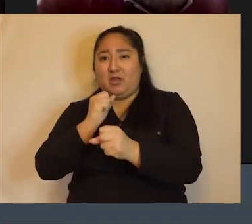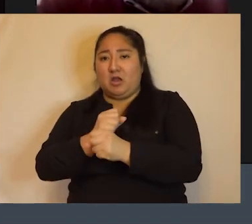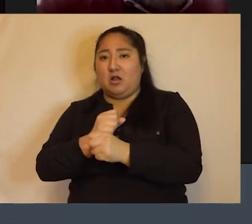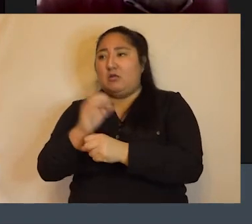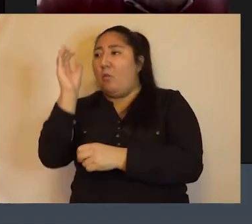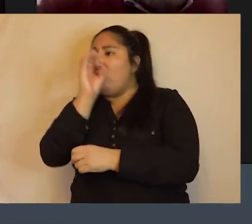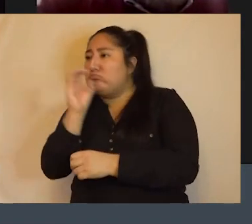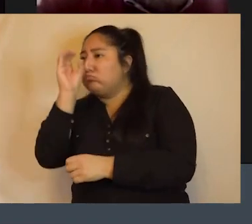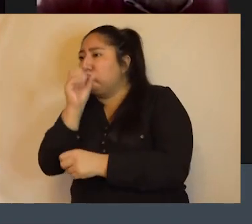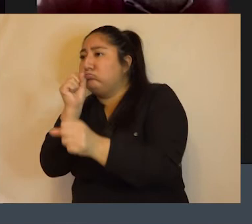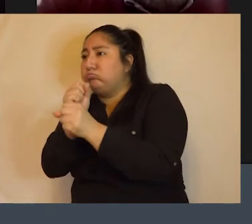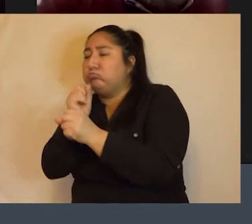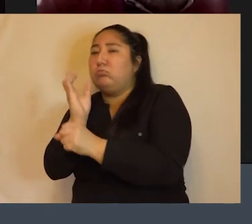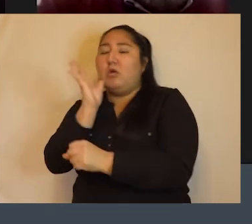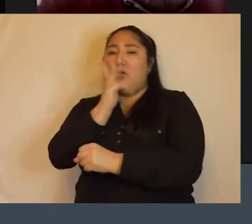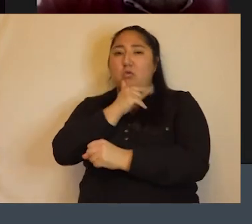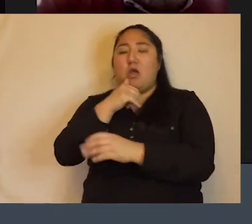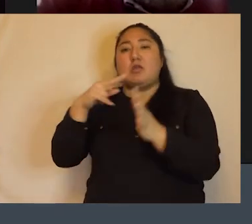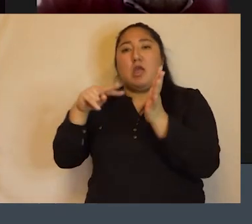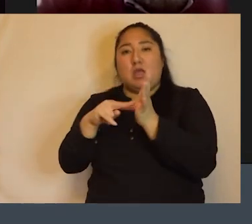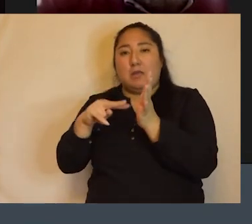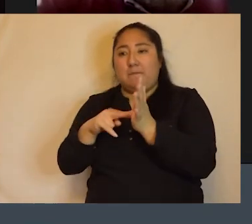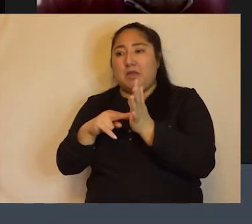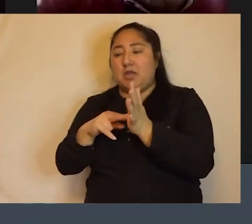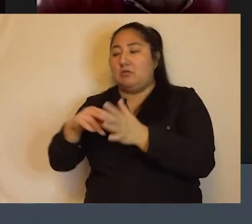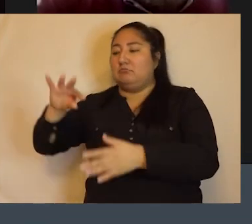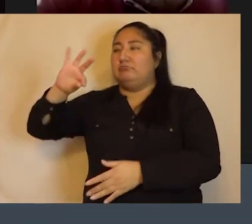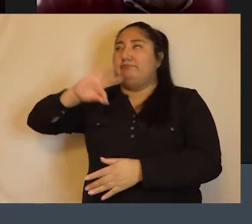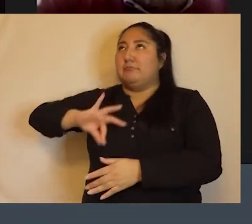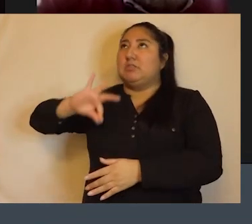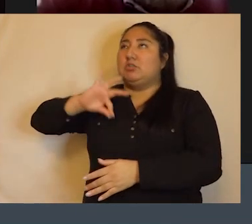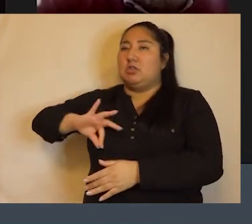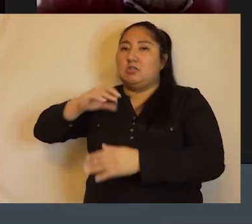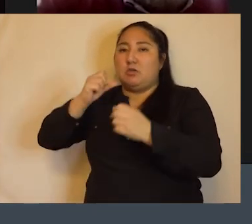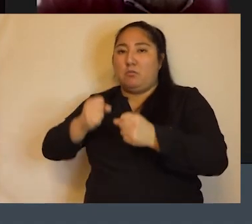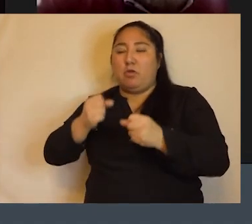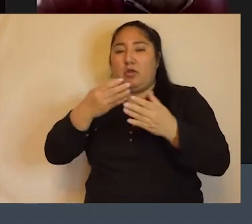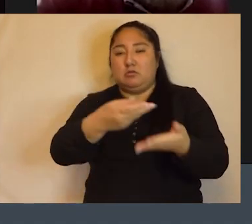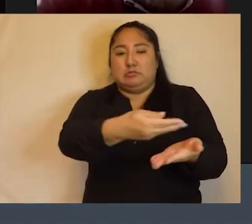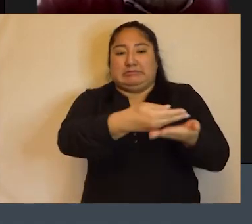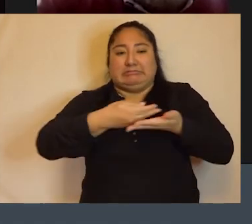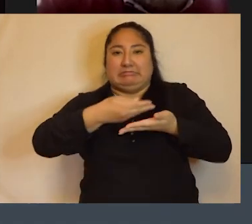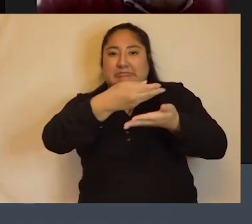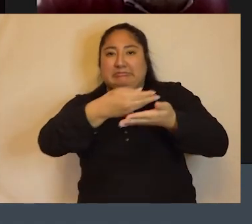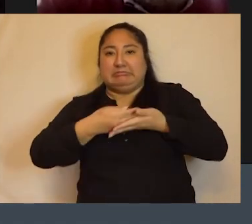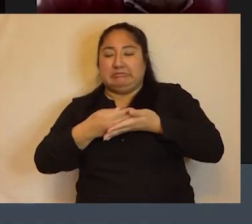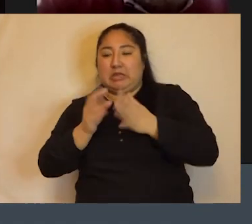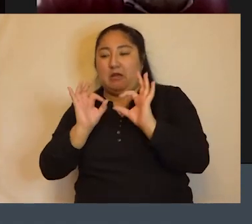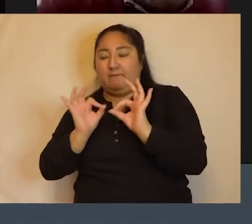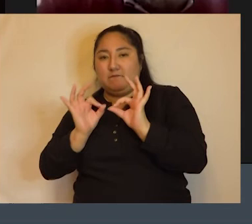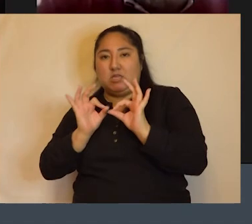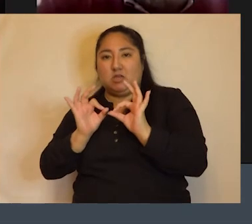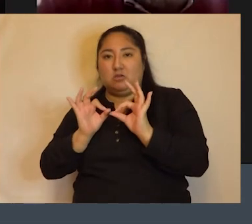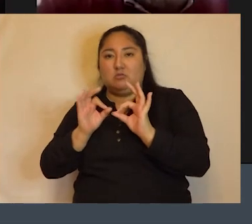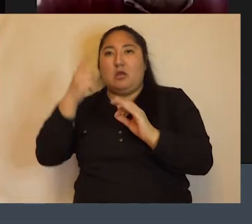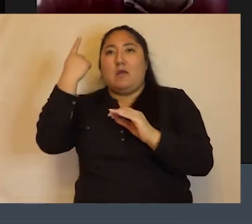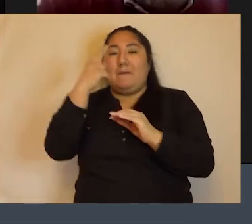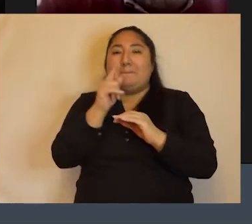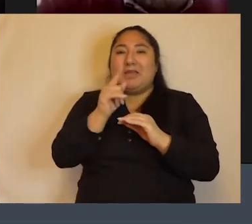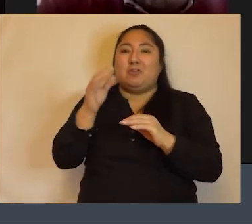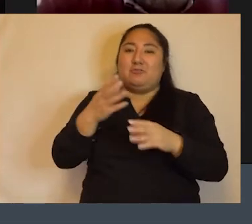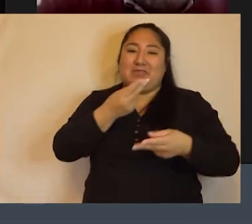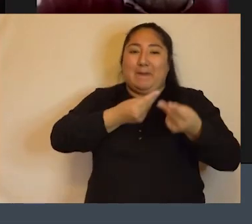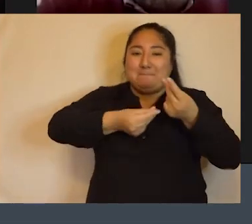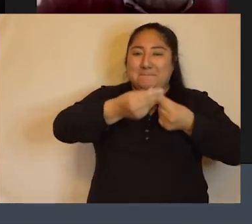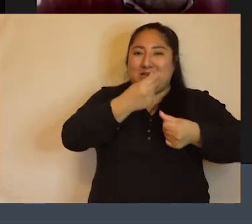vuelvan a encontrar. Entonces, están esperando poder pensionarse para tener un ingreso fijo lo antes posible.